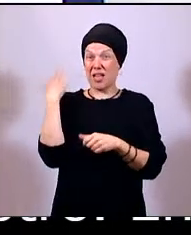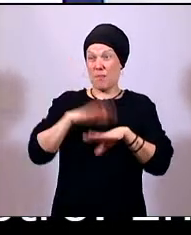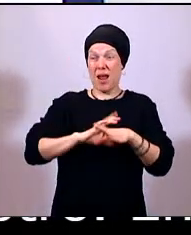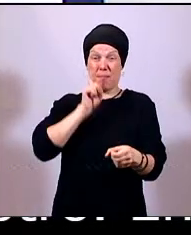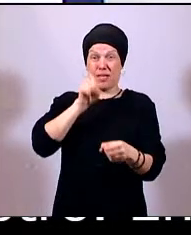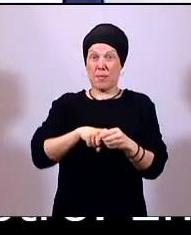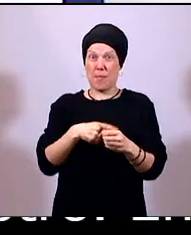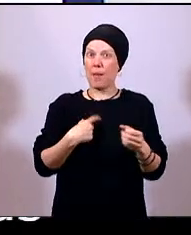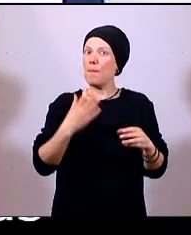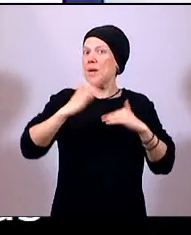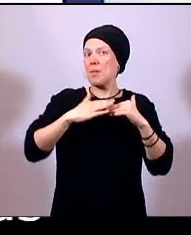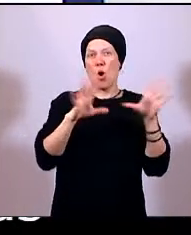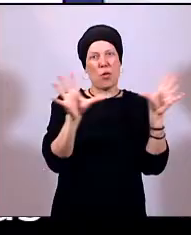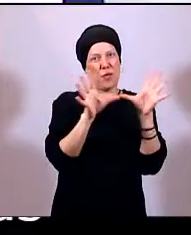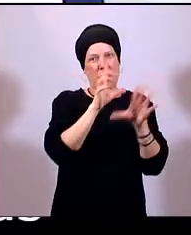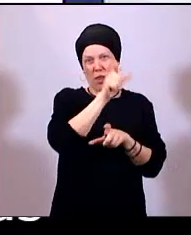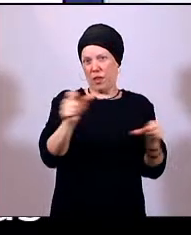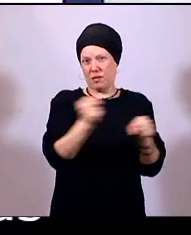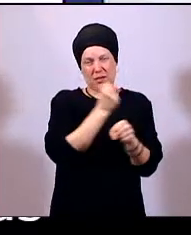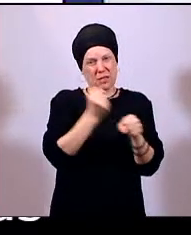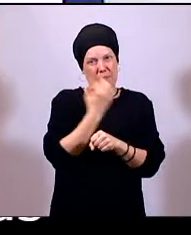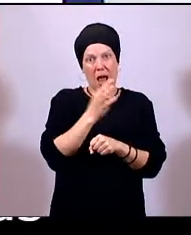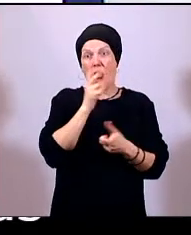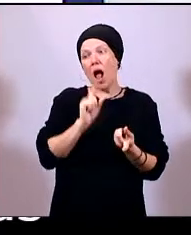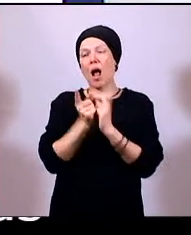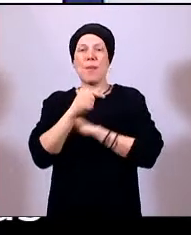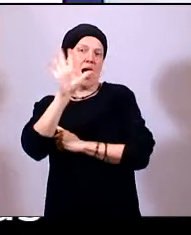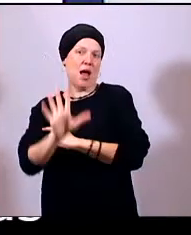tener al menos 10 trabajadores.